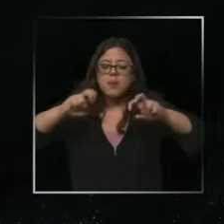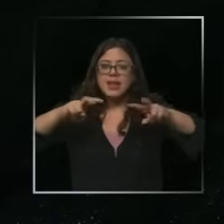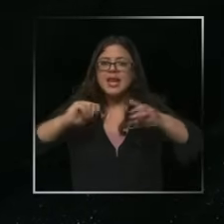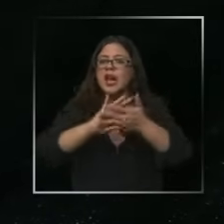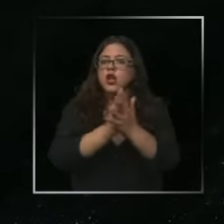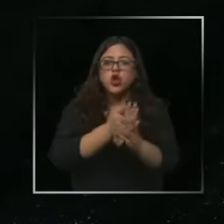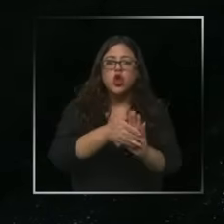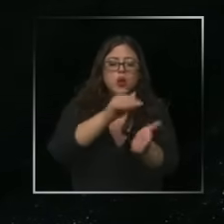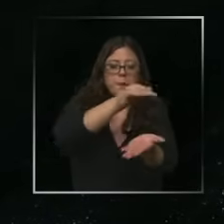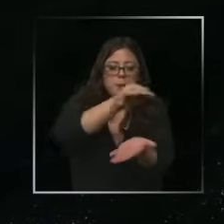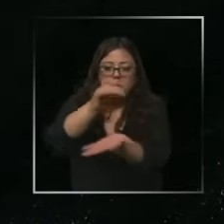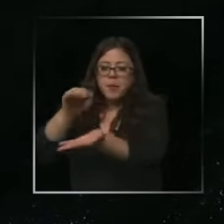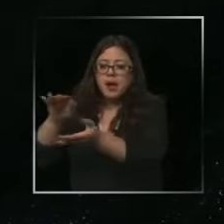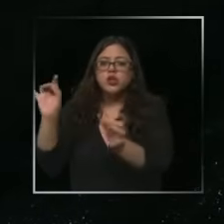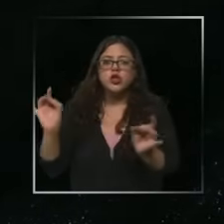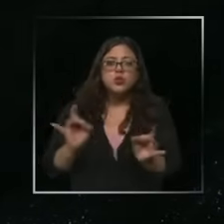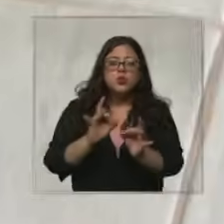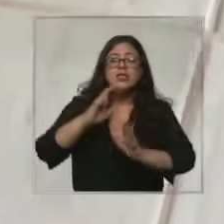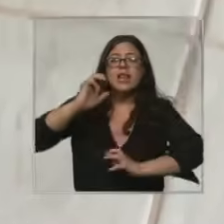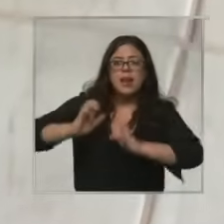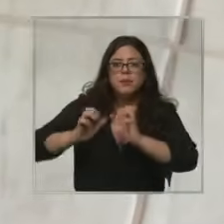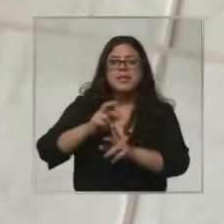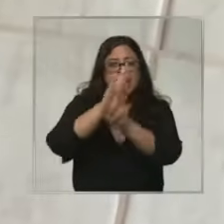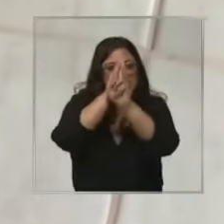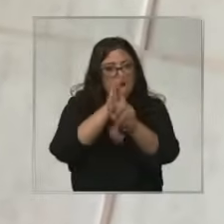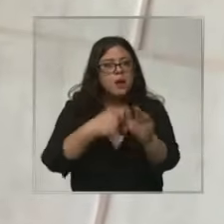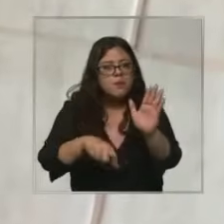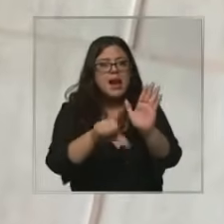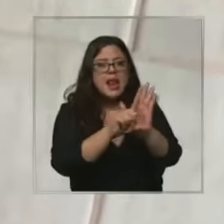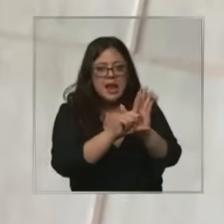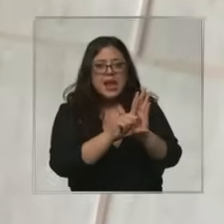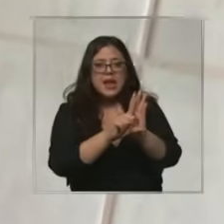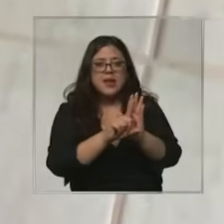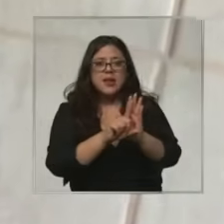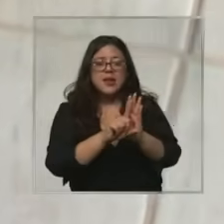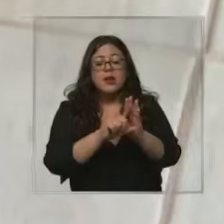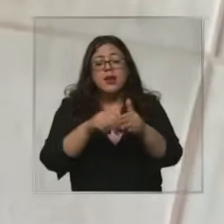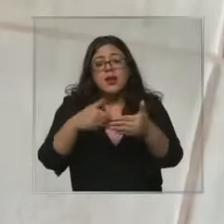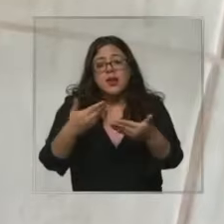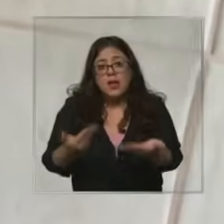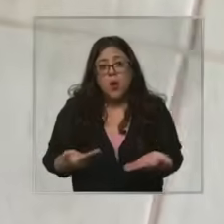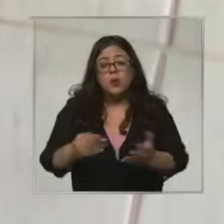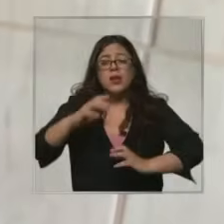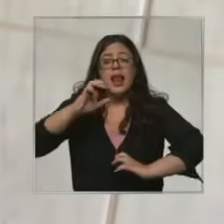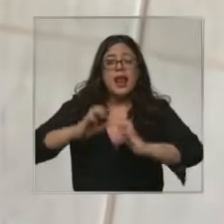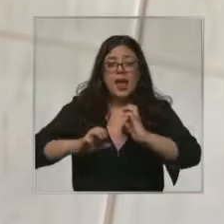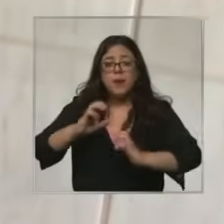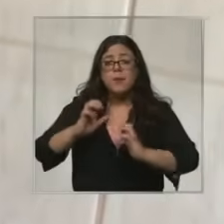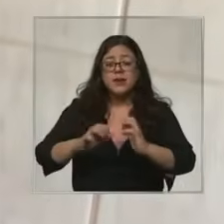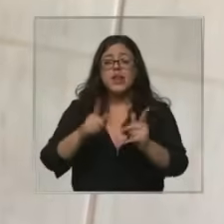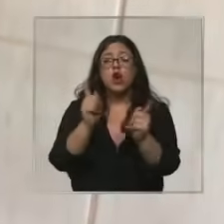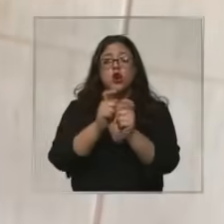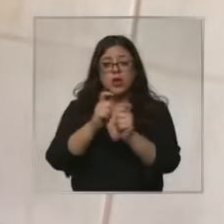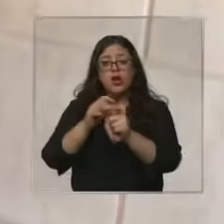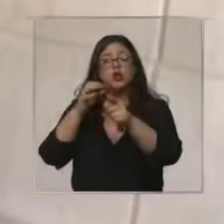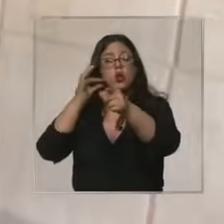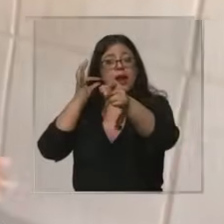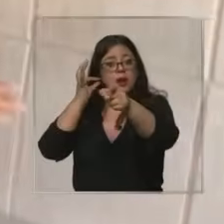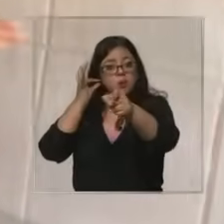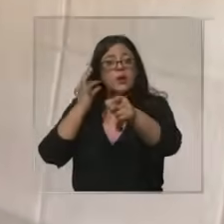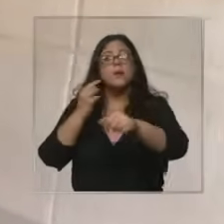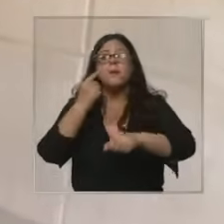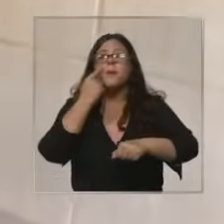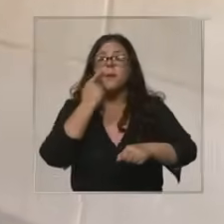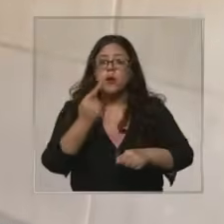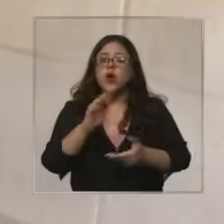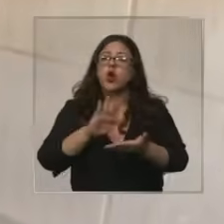etílico para saber si las empresas respetan la ley. Por lo pronto, a pesar de que la empresa mantiene contacto con Marisol para